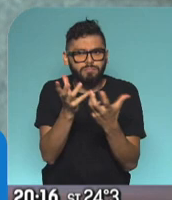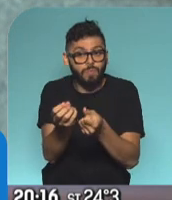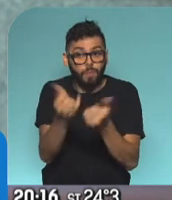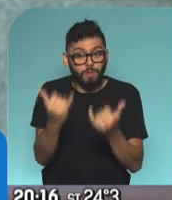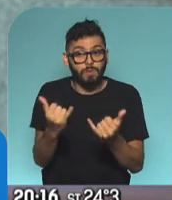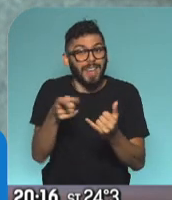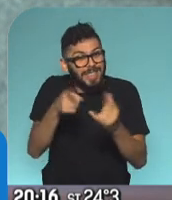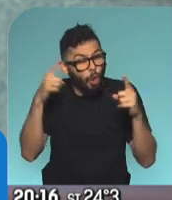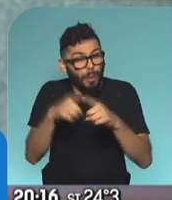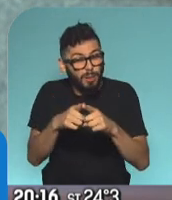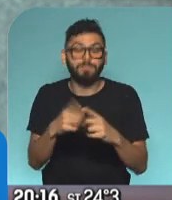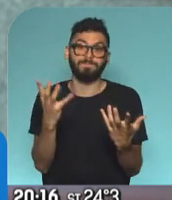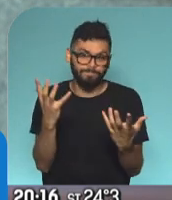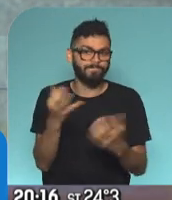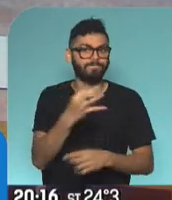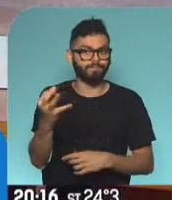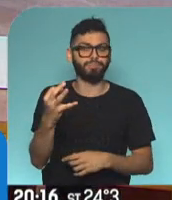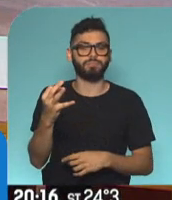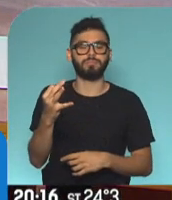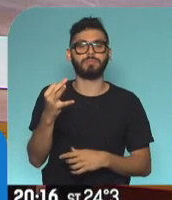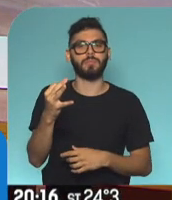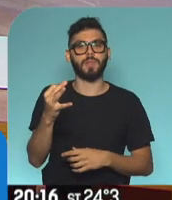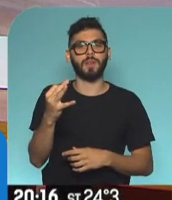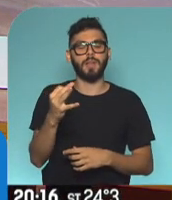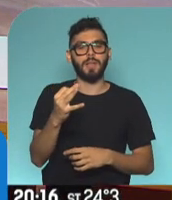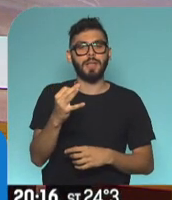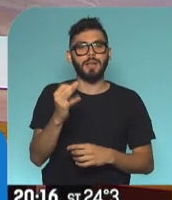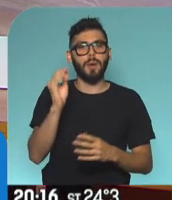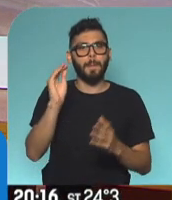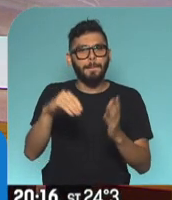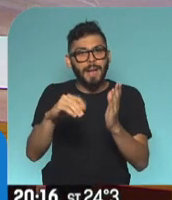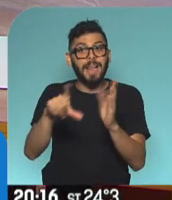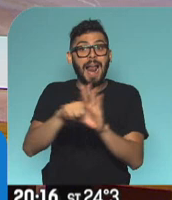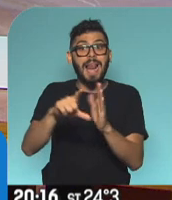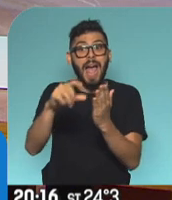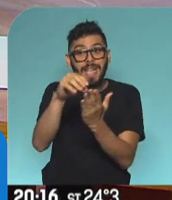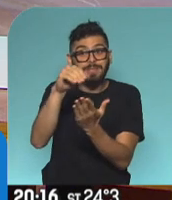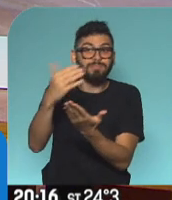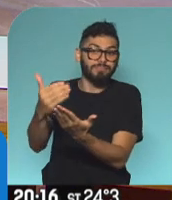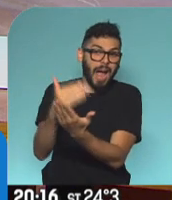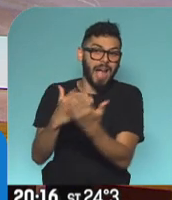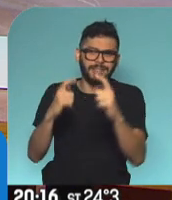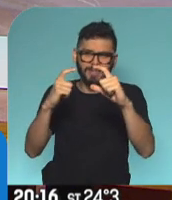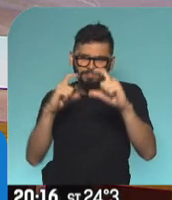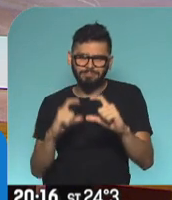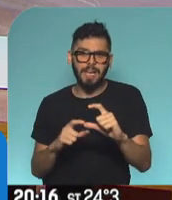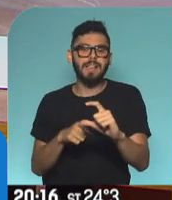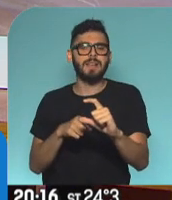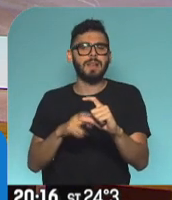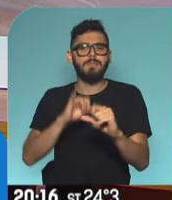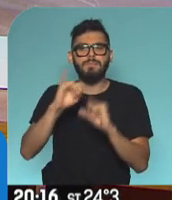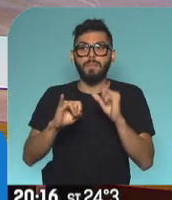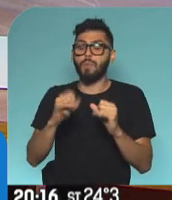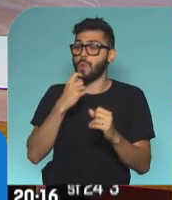objetivo si es así y está desarrollado en otros capítulos de la ley de mil días que tiene que ver con el rol del